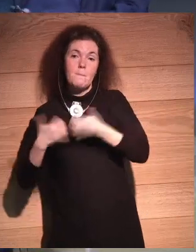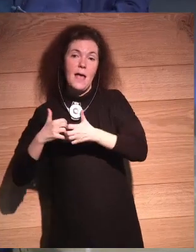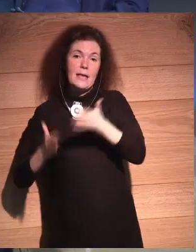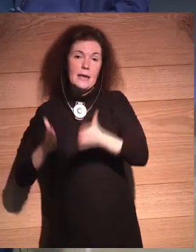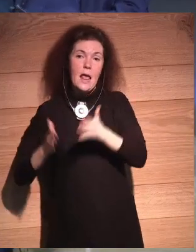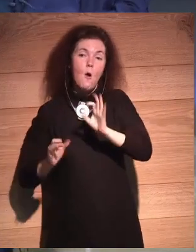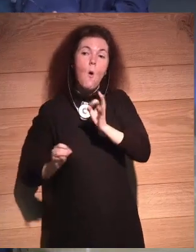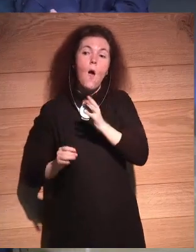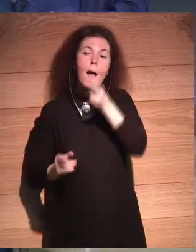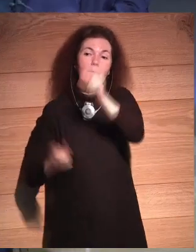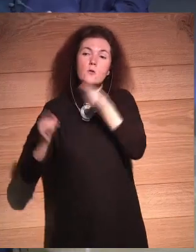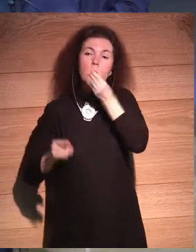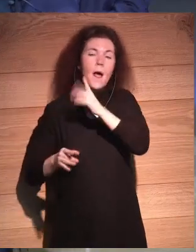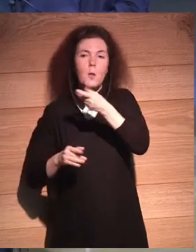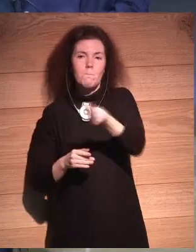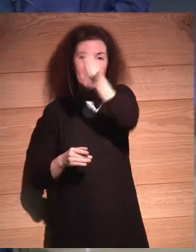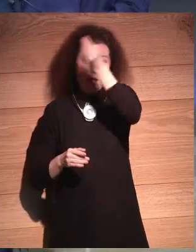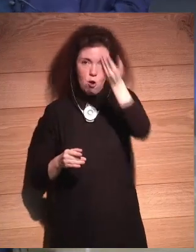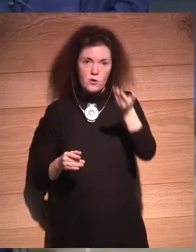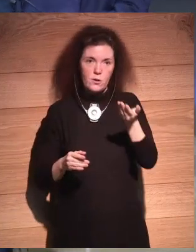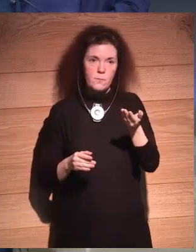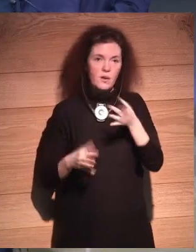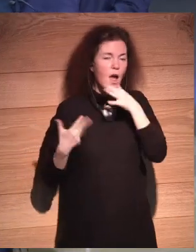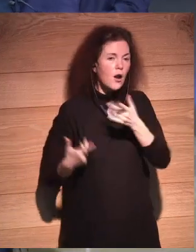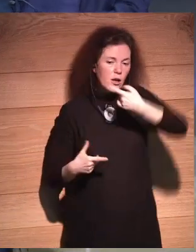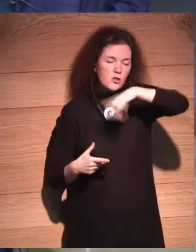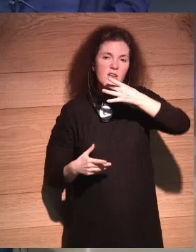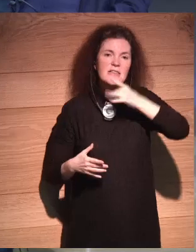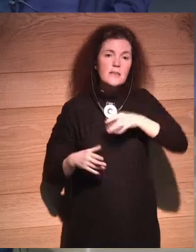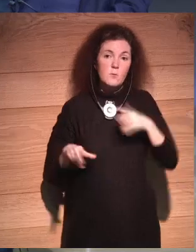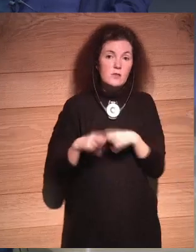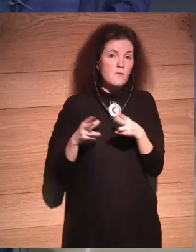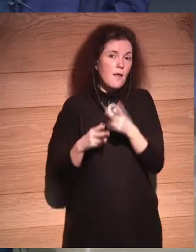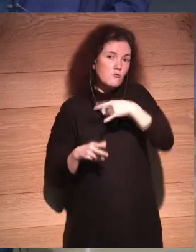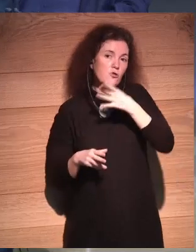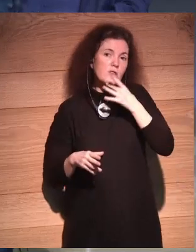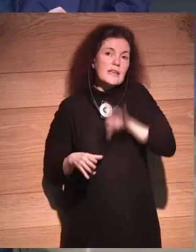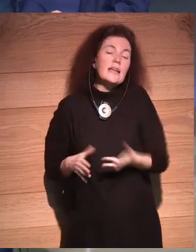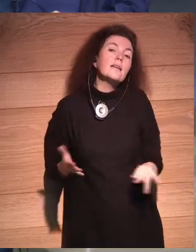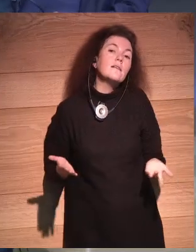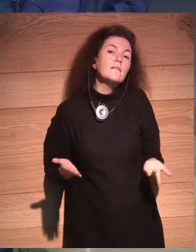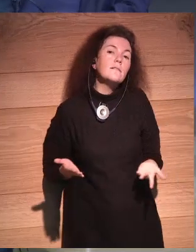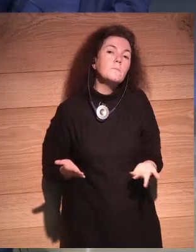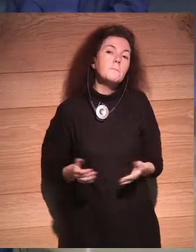en ser mejores humanos. Pero ¿quiénes somos nosotros como sociedad? ¿Quiénes somos?